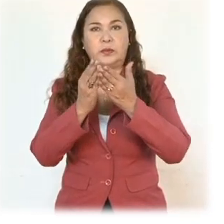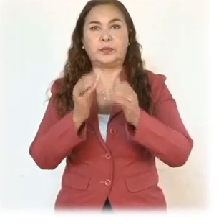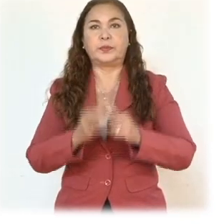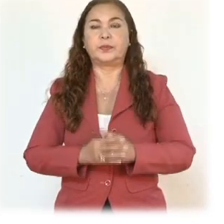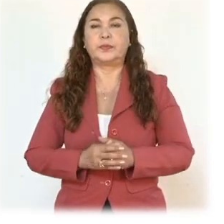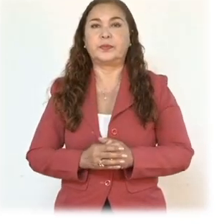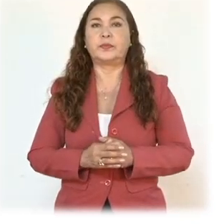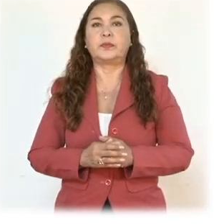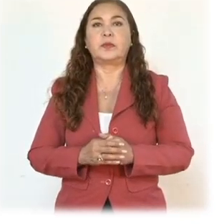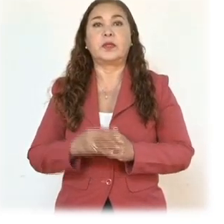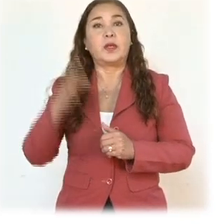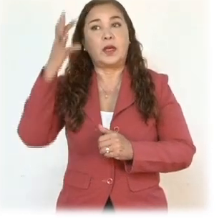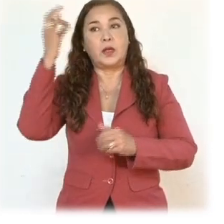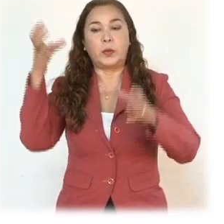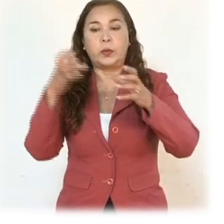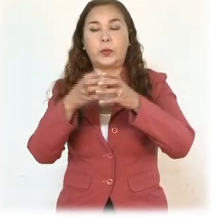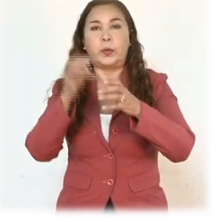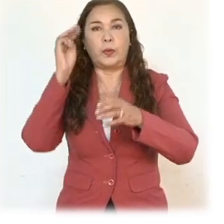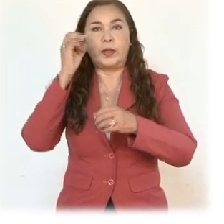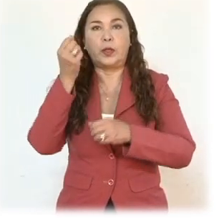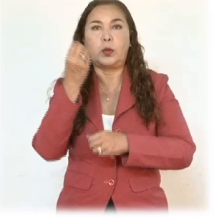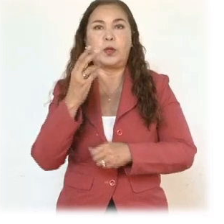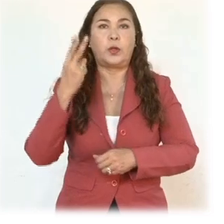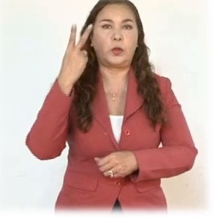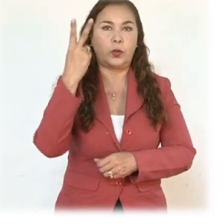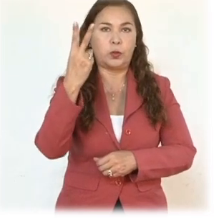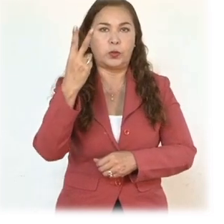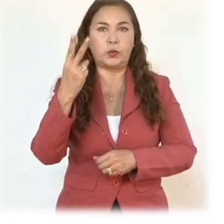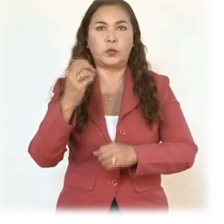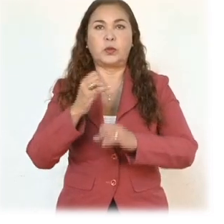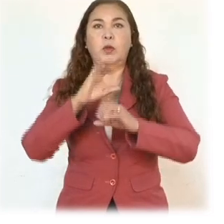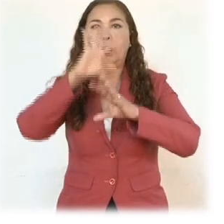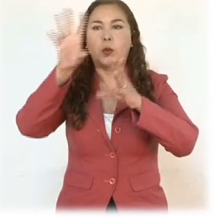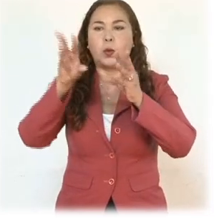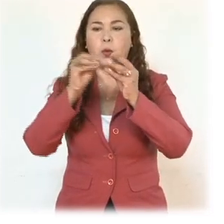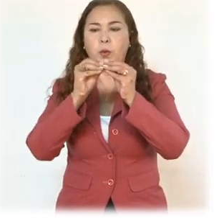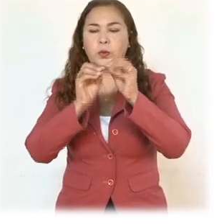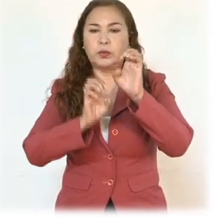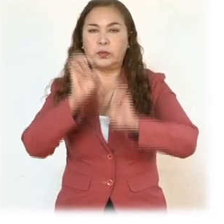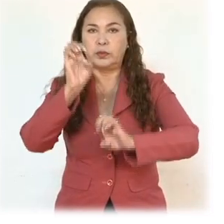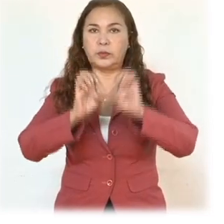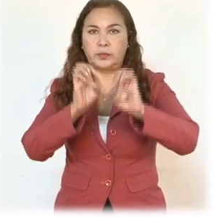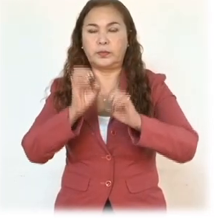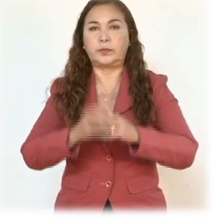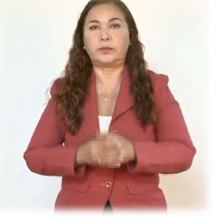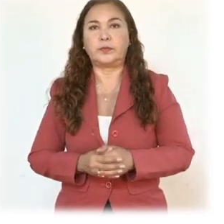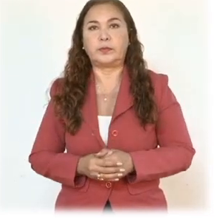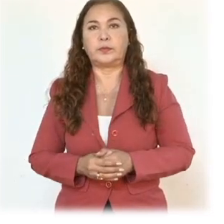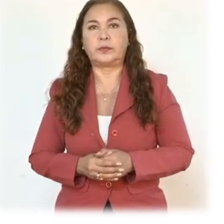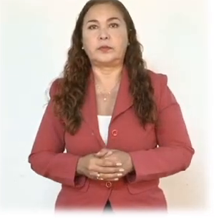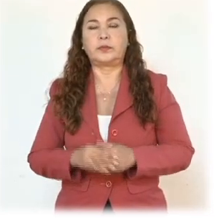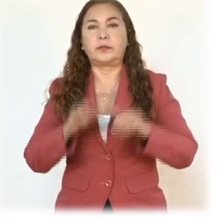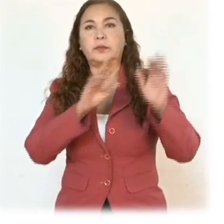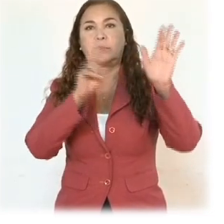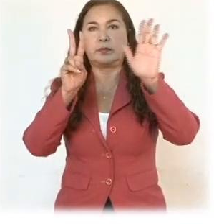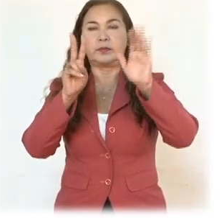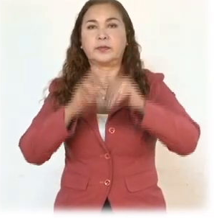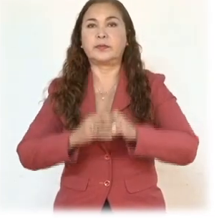educativo consejo docente número dos conclusiones del diagnóstico